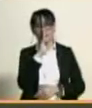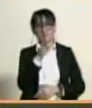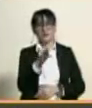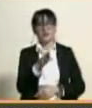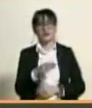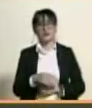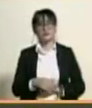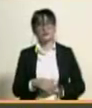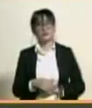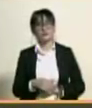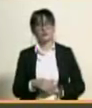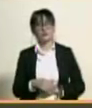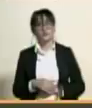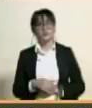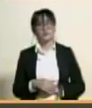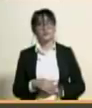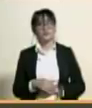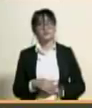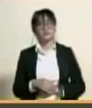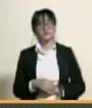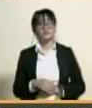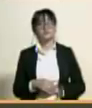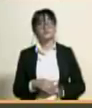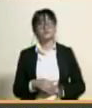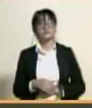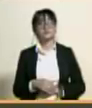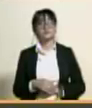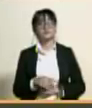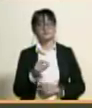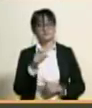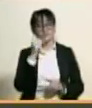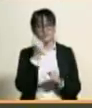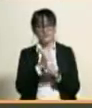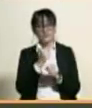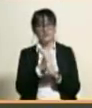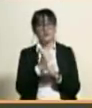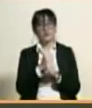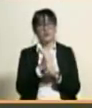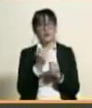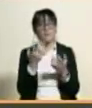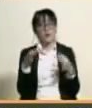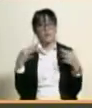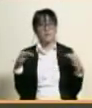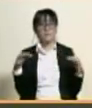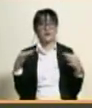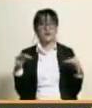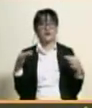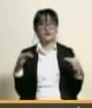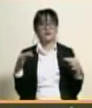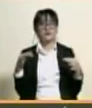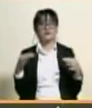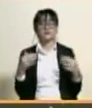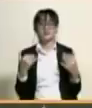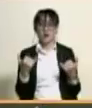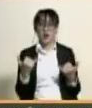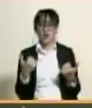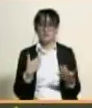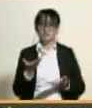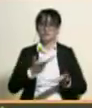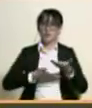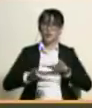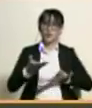directamente comprometidos con esta operación manos de papel. Así que queríamos